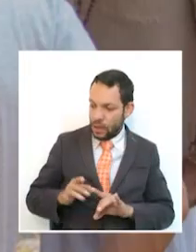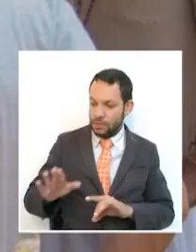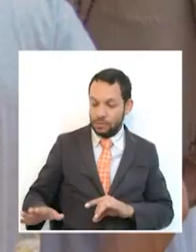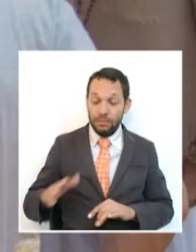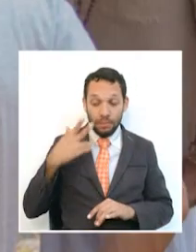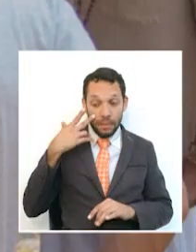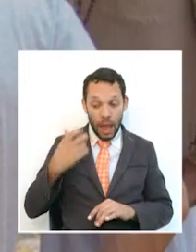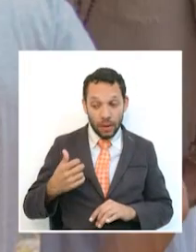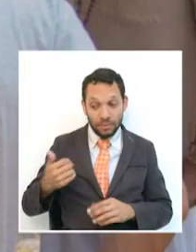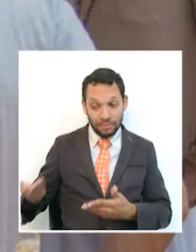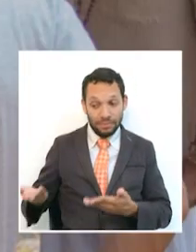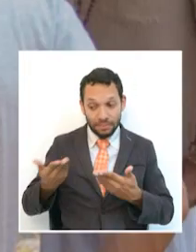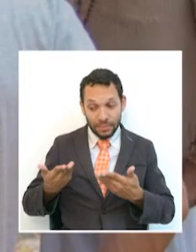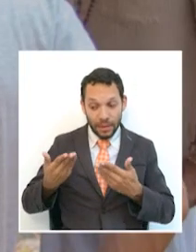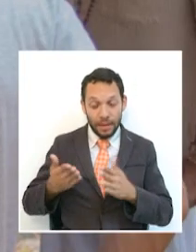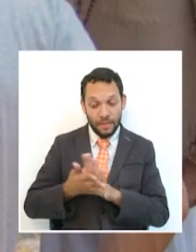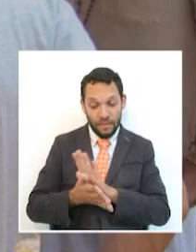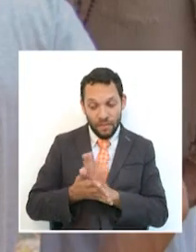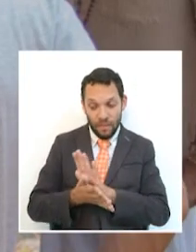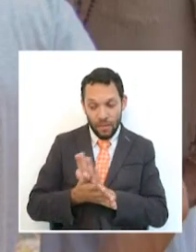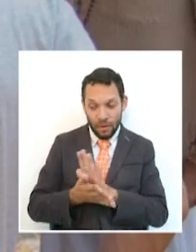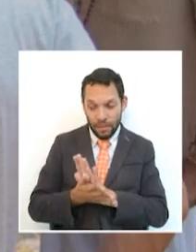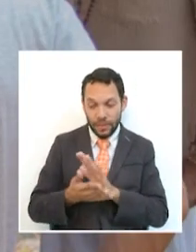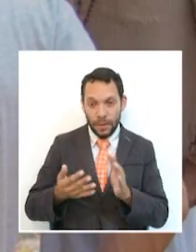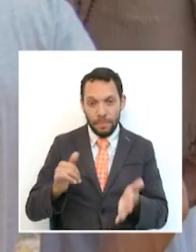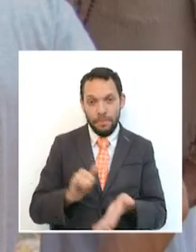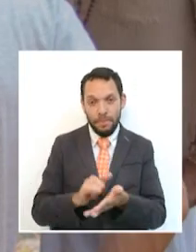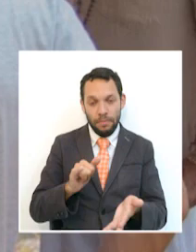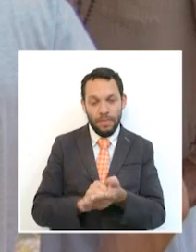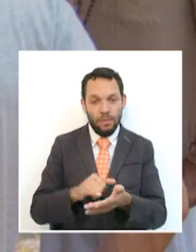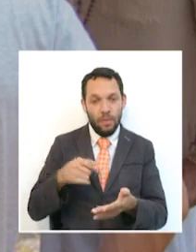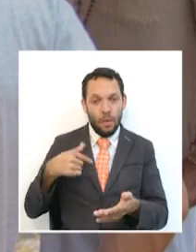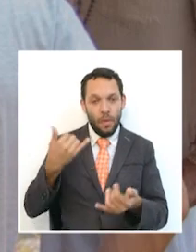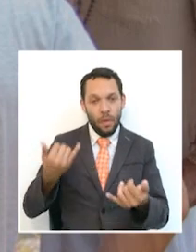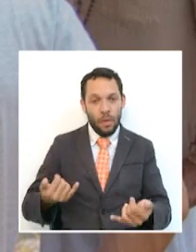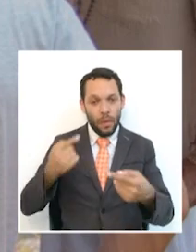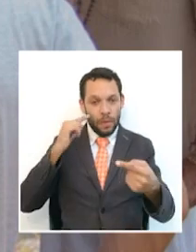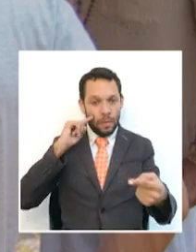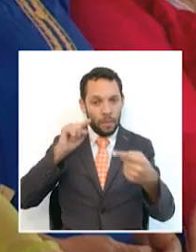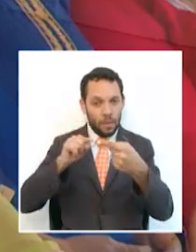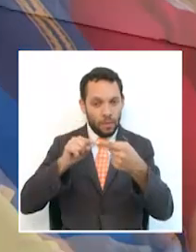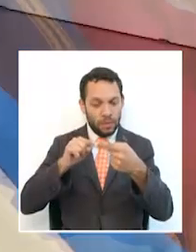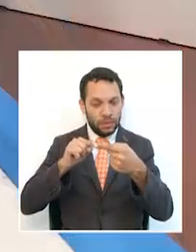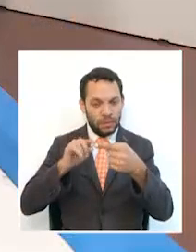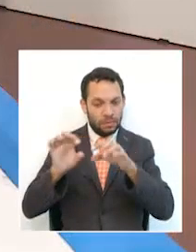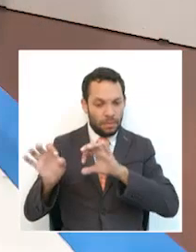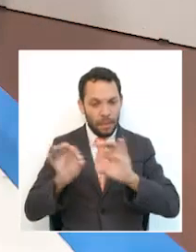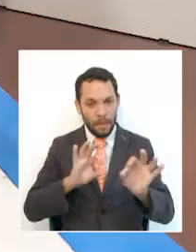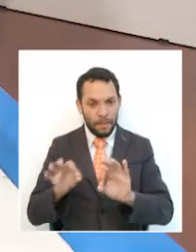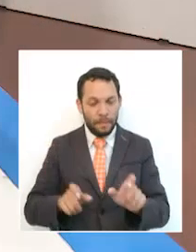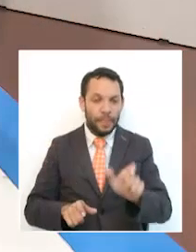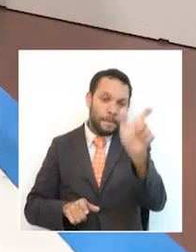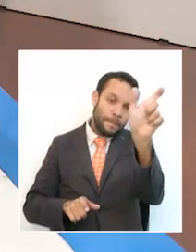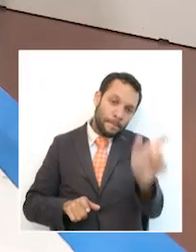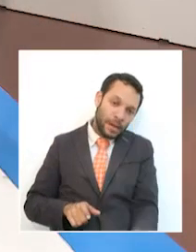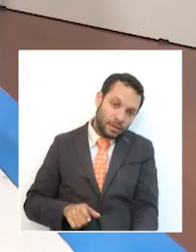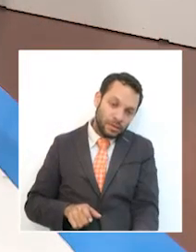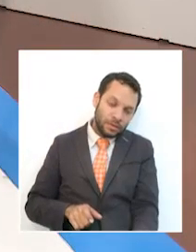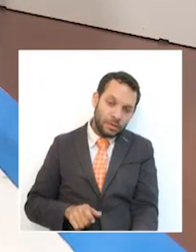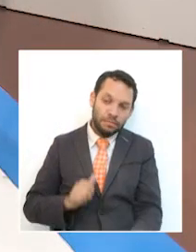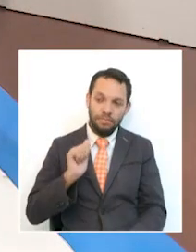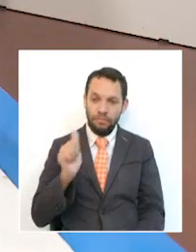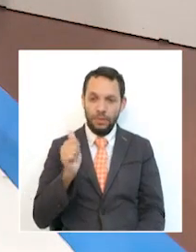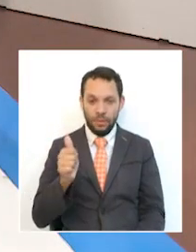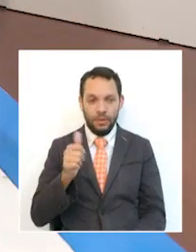porque definitivamente el objetivo que nosotros buscamos en el día para tu alma es que las personas aprendan